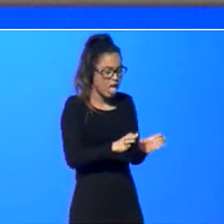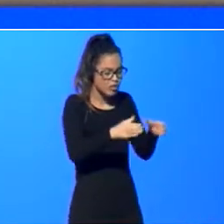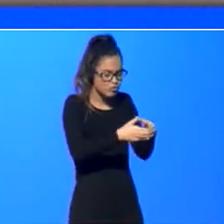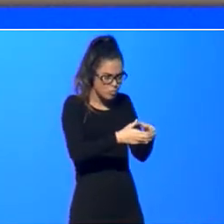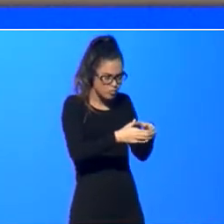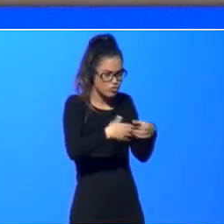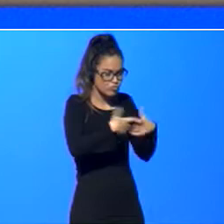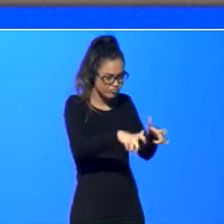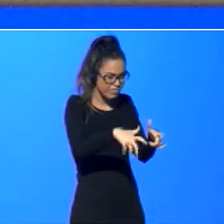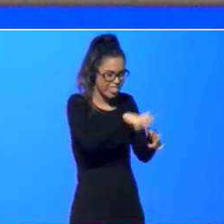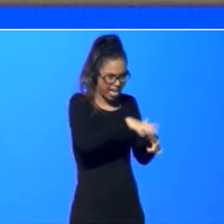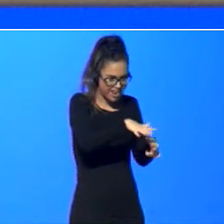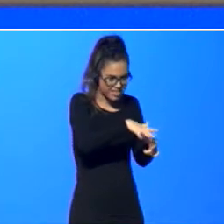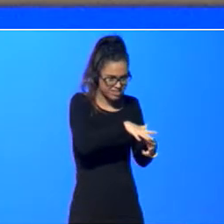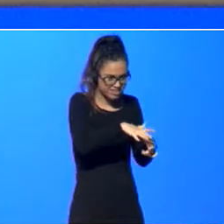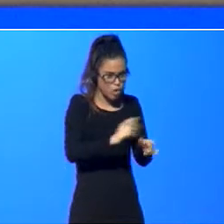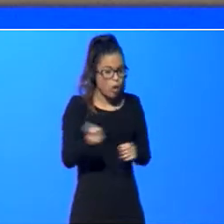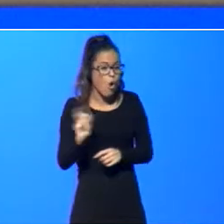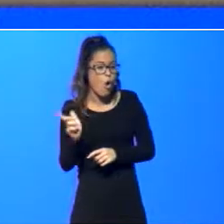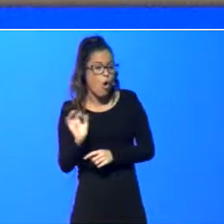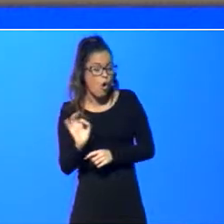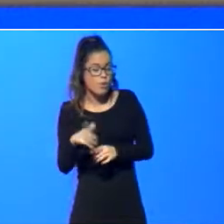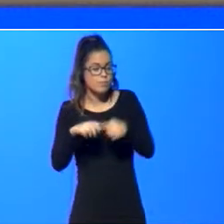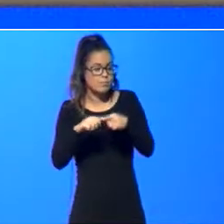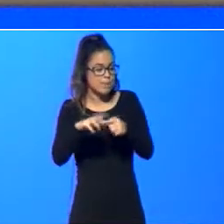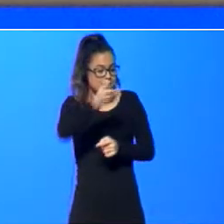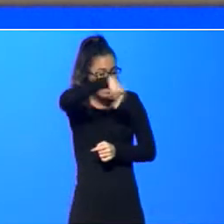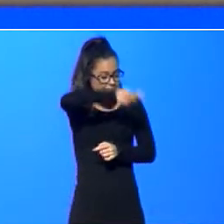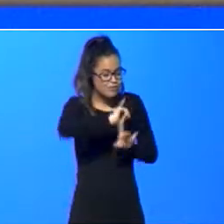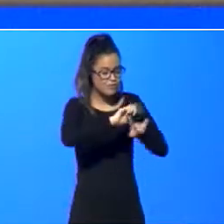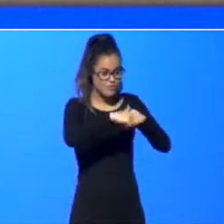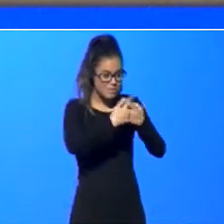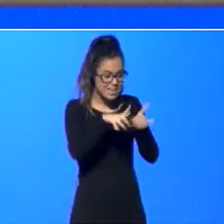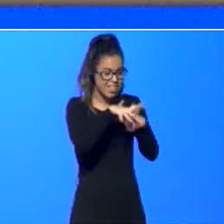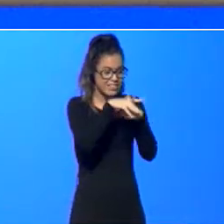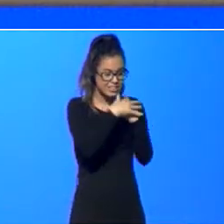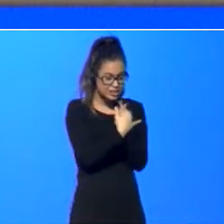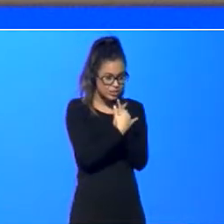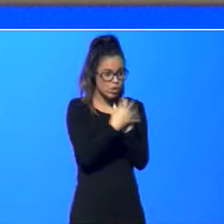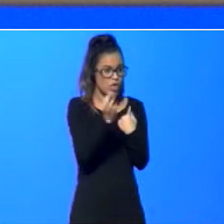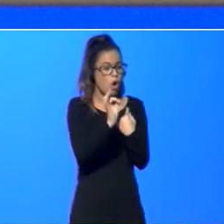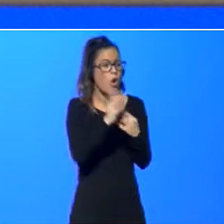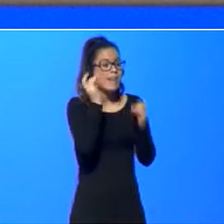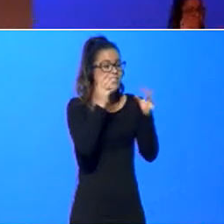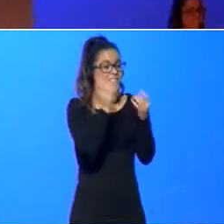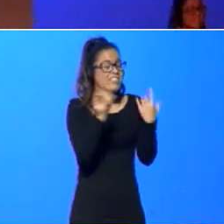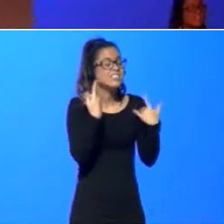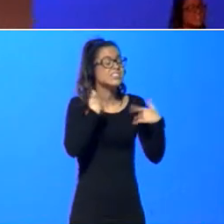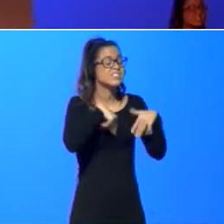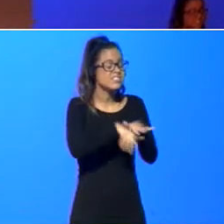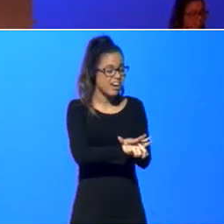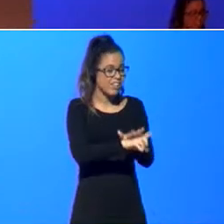esos equipos los que tienen que describir familias de situaciones y actividades de integración en